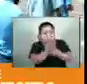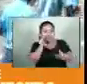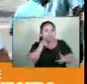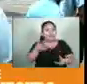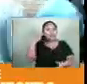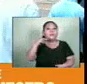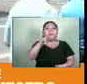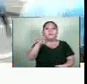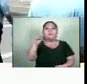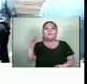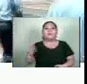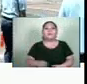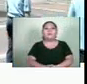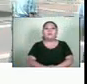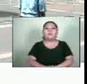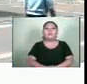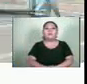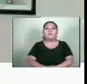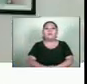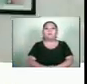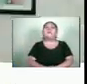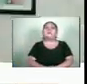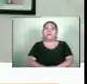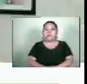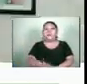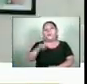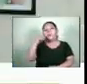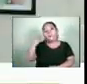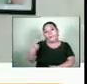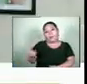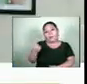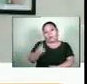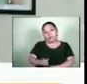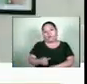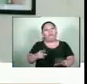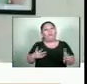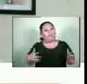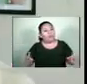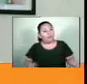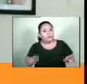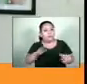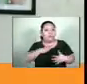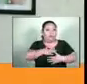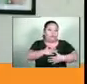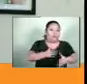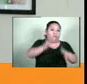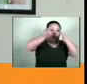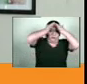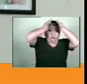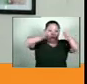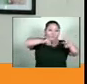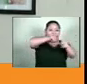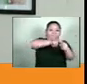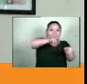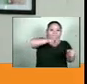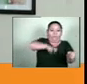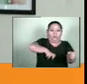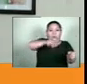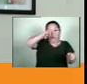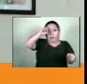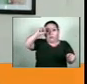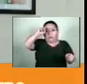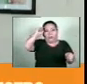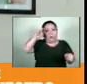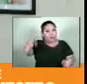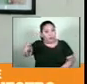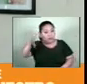año 2000. La gente va a continuar saliéndose, va a voluntariamente retirarse de las fuerzas de trabajo, y